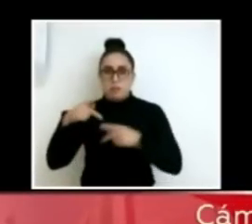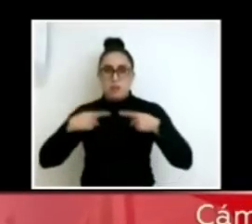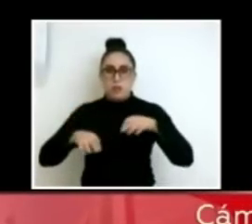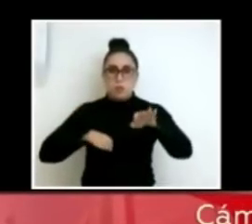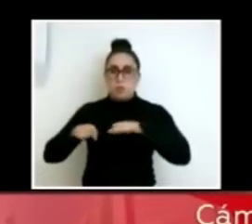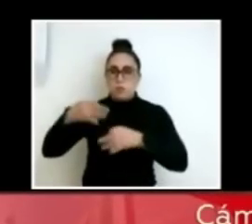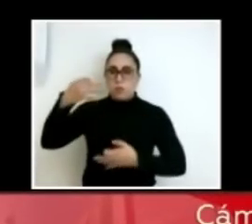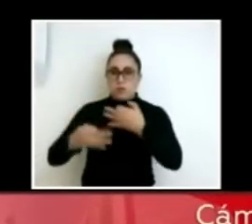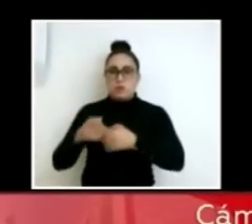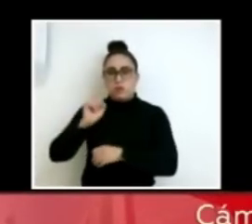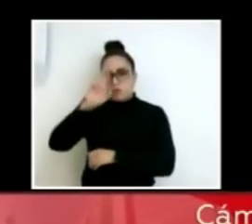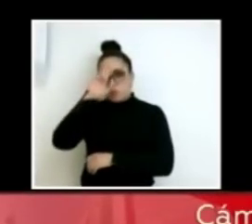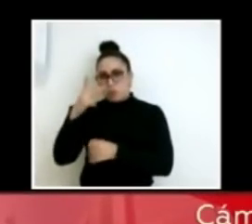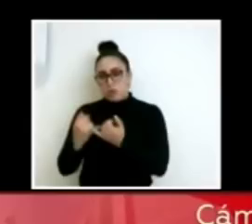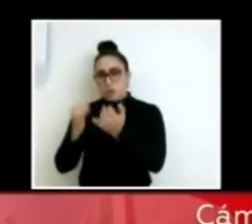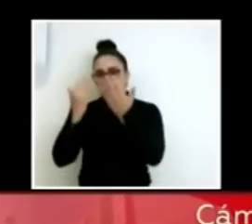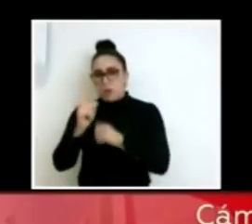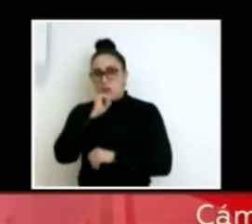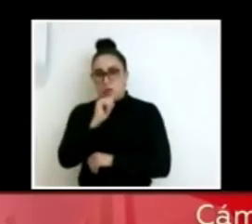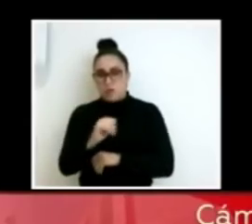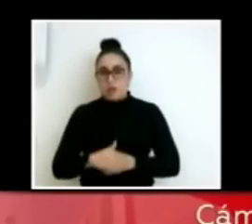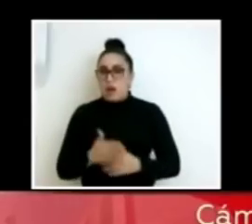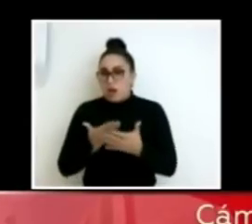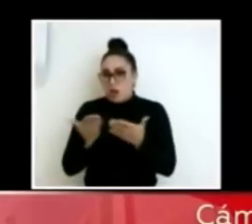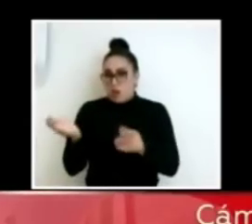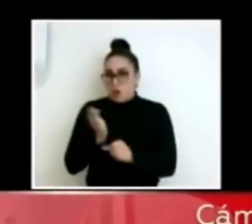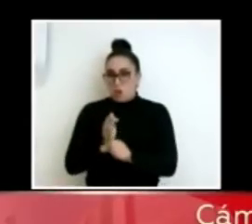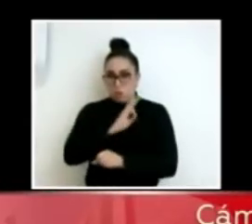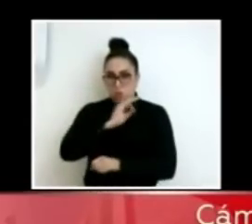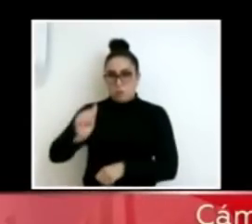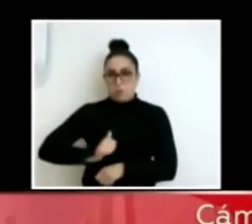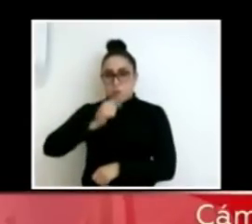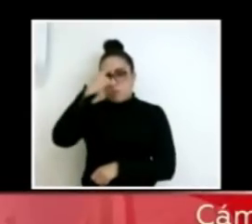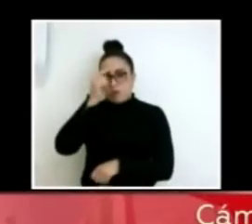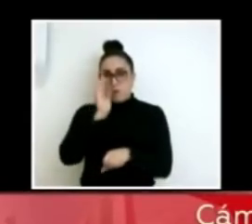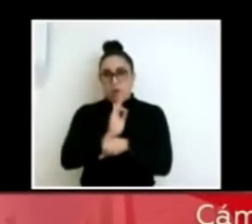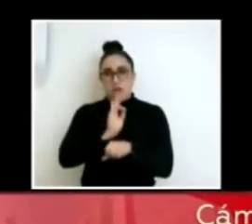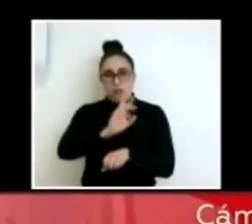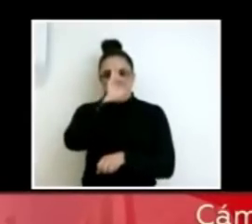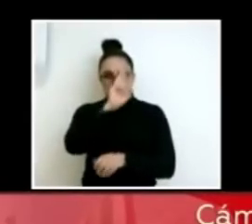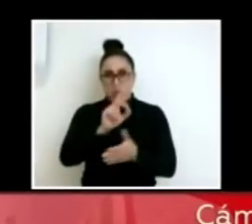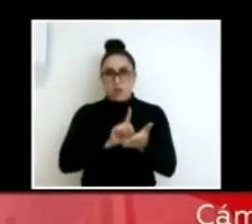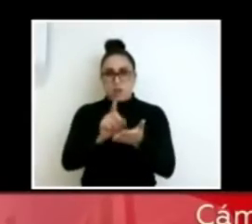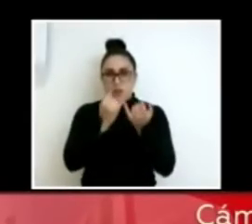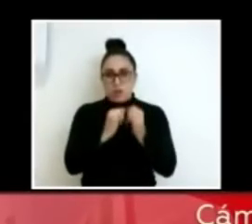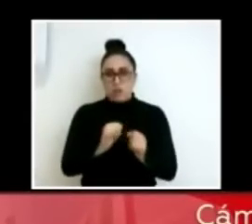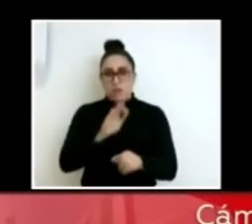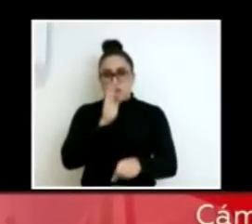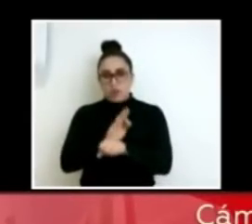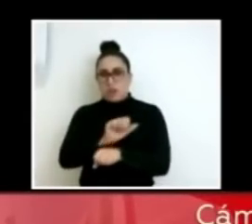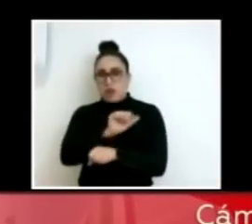la justicia en México. Es el momento de defender nuestra democracia, de defender la carrera